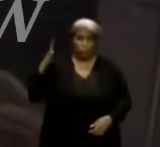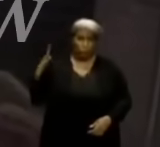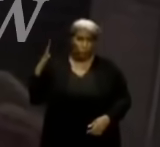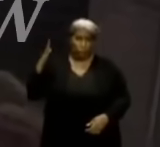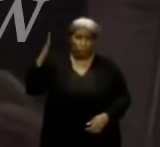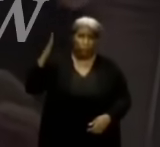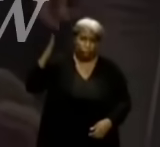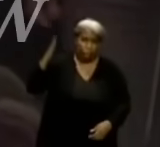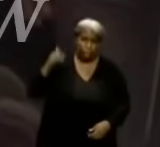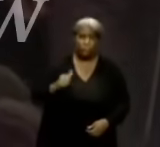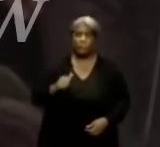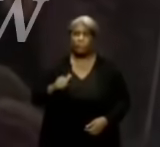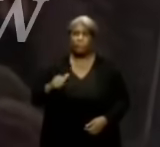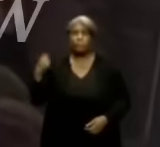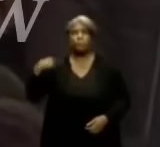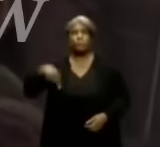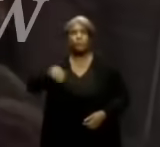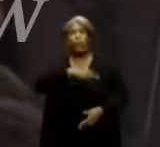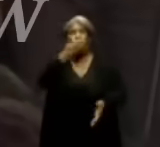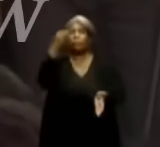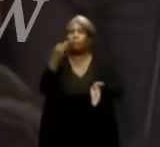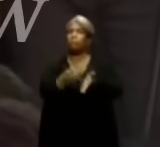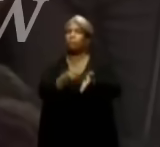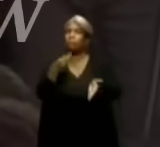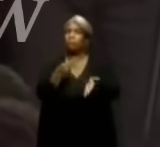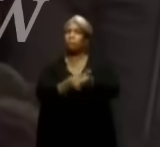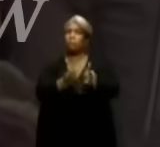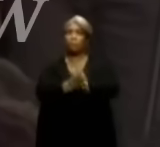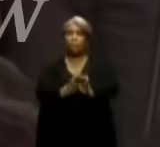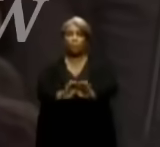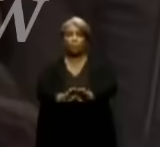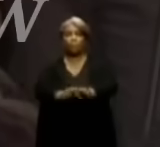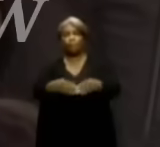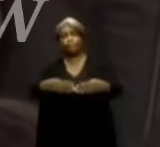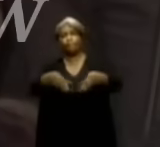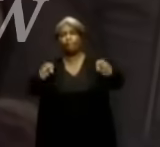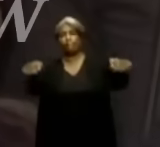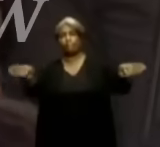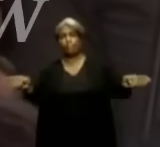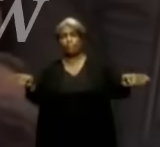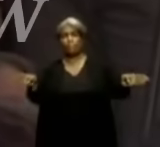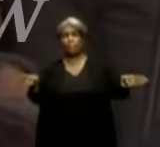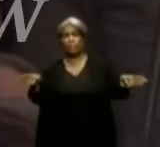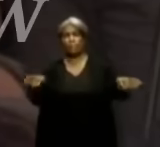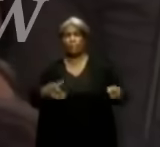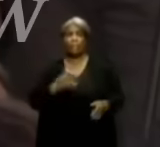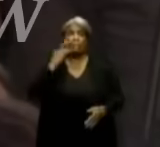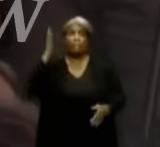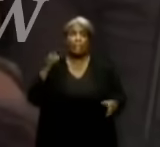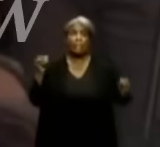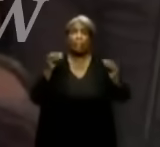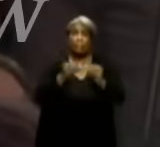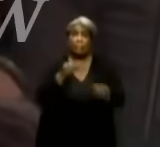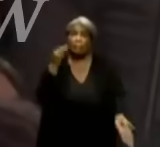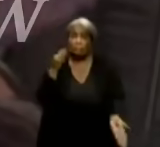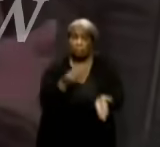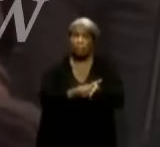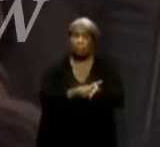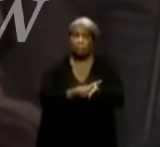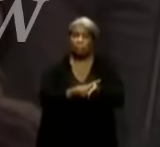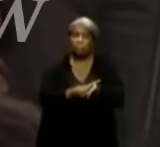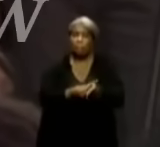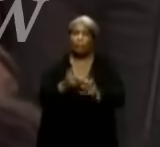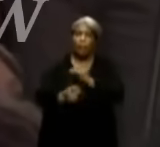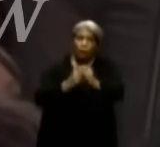tenido un presupuesto general del Estado deficitario que es necesario año tras año